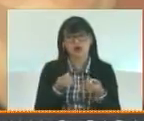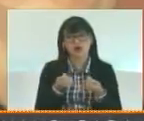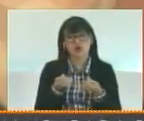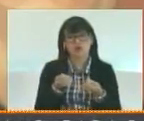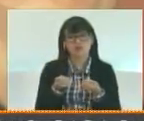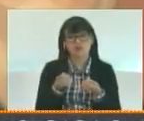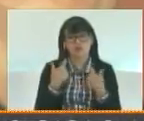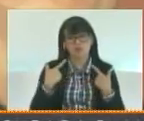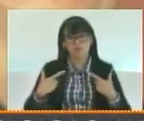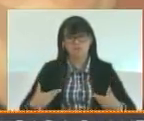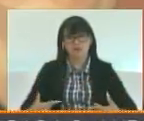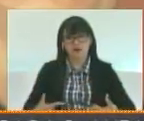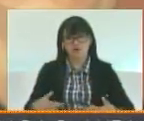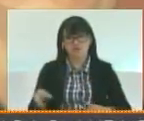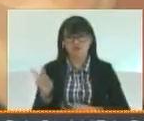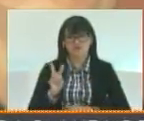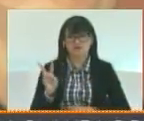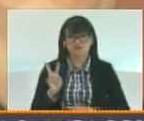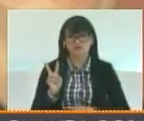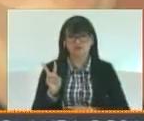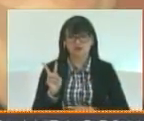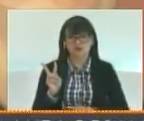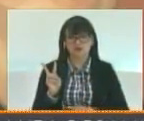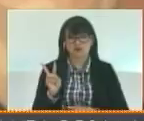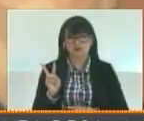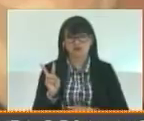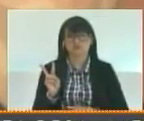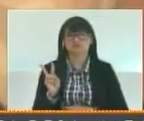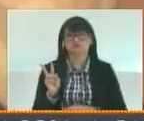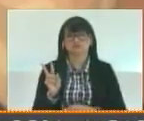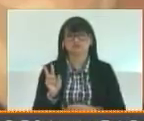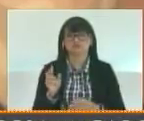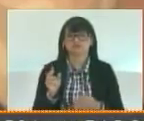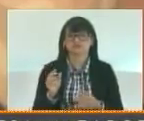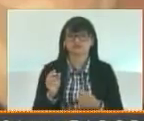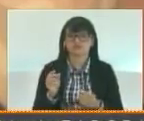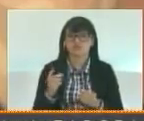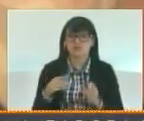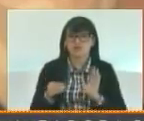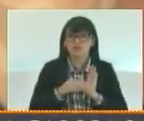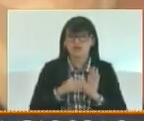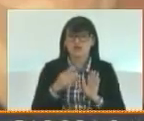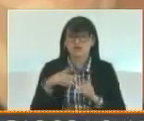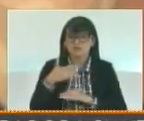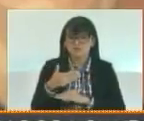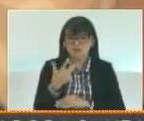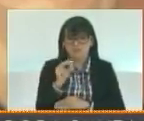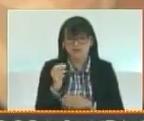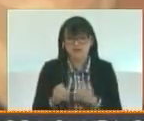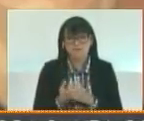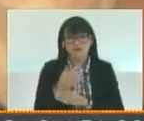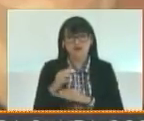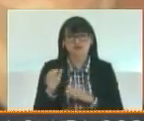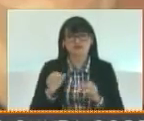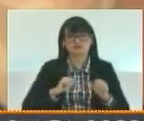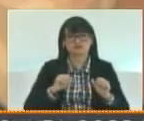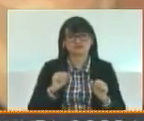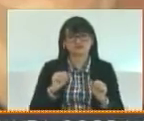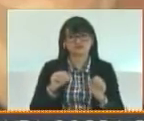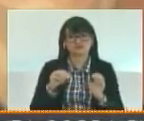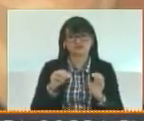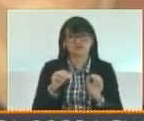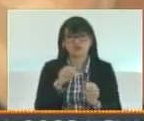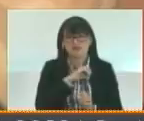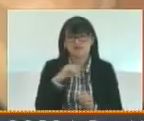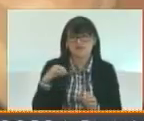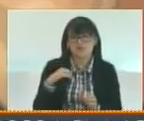financiero y humanitario para Venezuela, que se podrían aplicar luego del 20 de mayo, que podrían ser acciones tanto